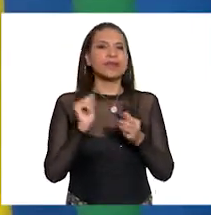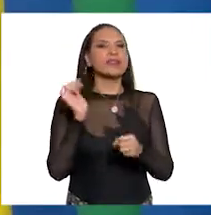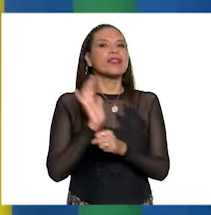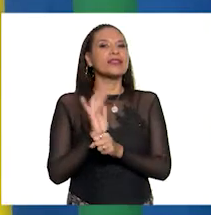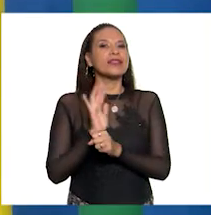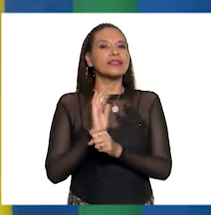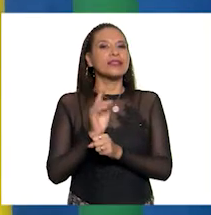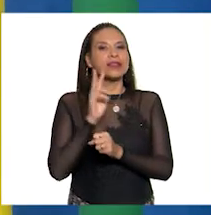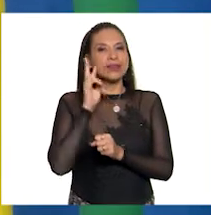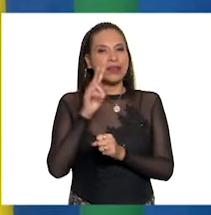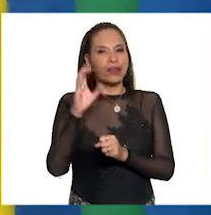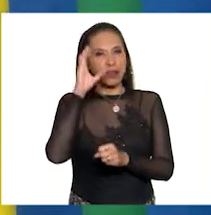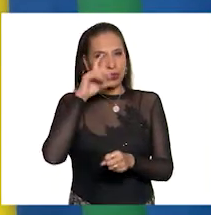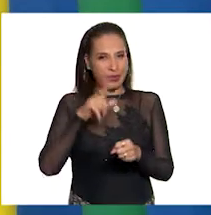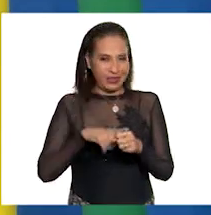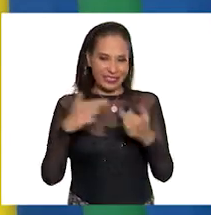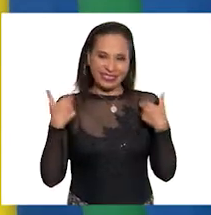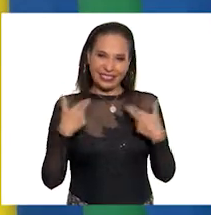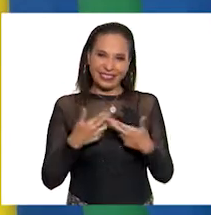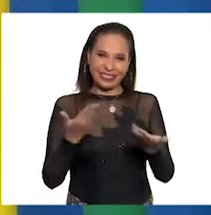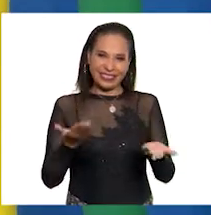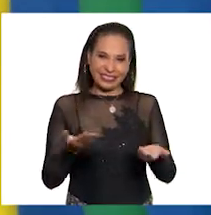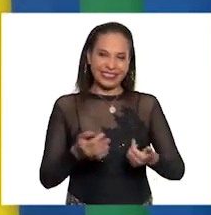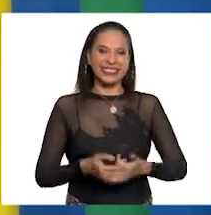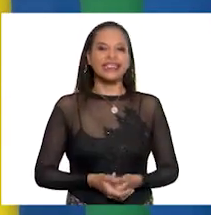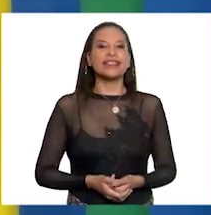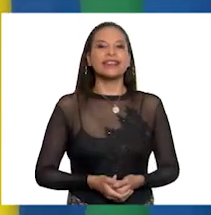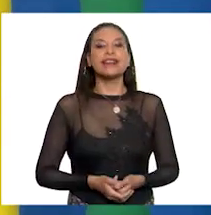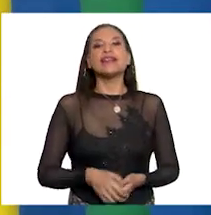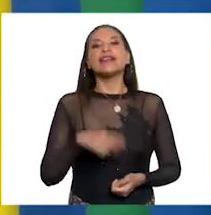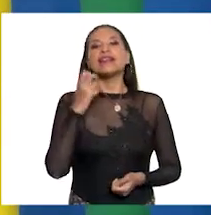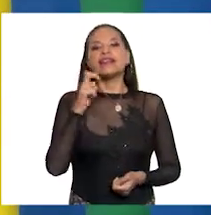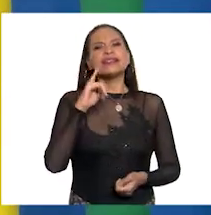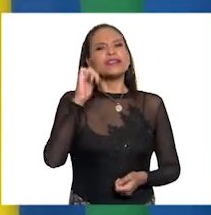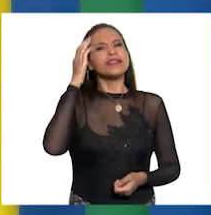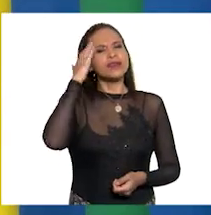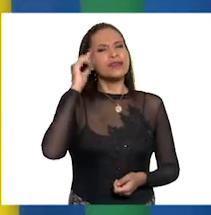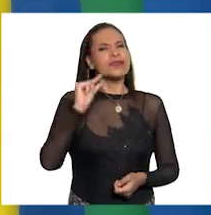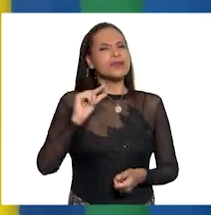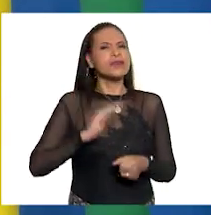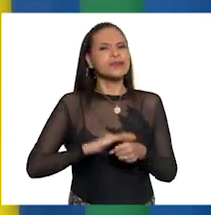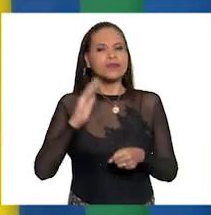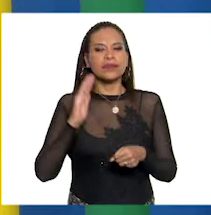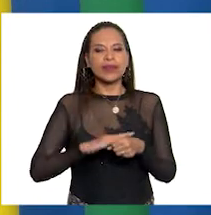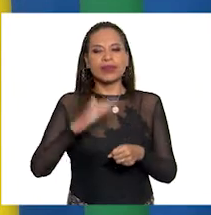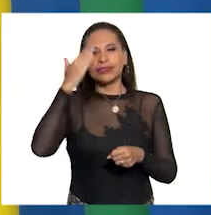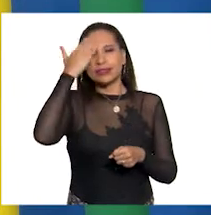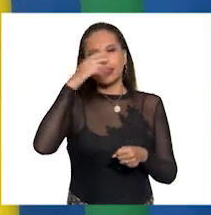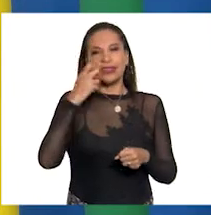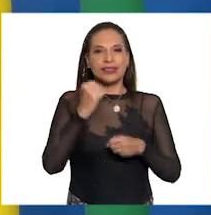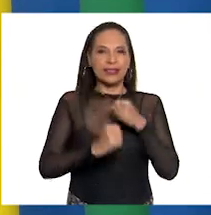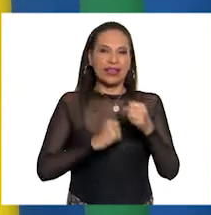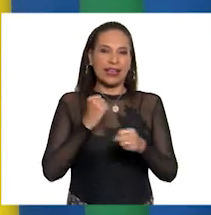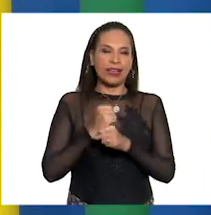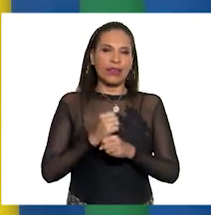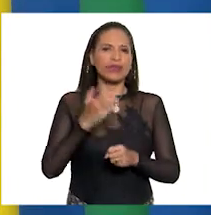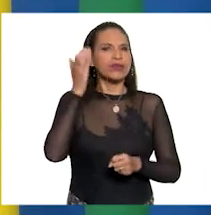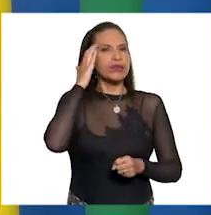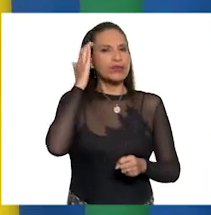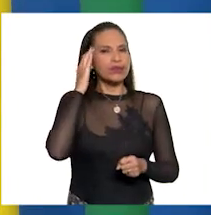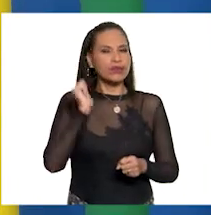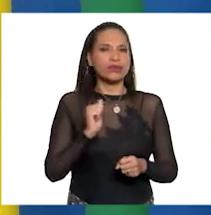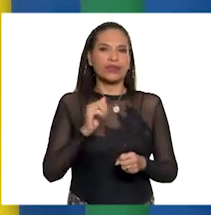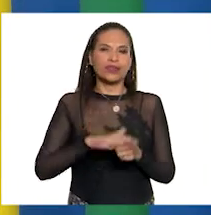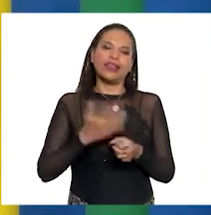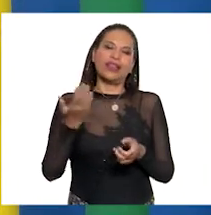como manifestación cultural, ¿verdad, maestra? Sí. De esto sí conozco un poco más. Sé que estos años se conocen como